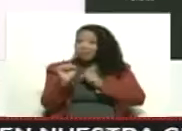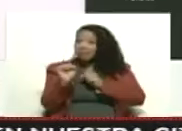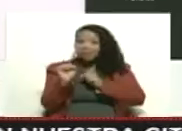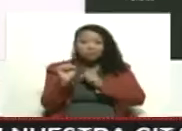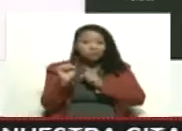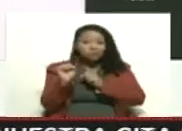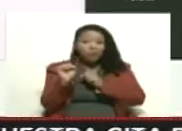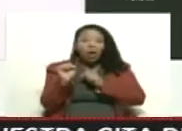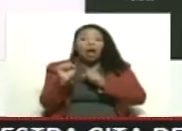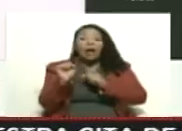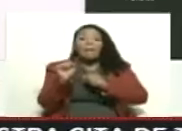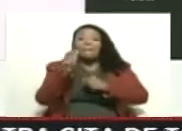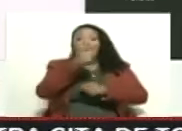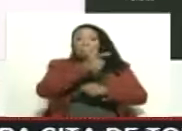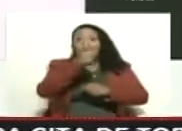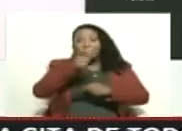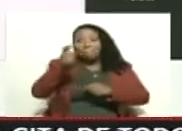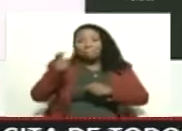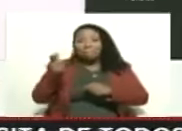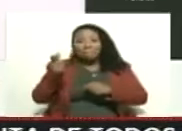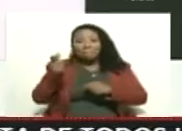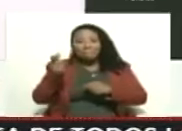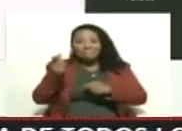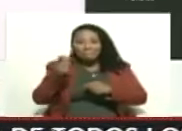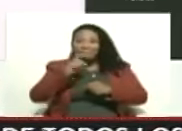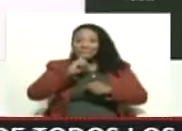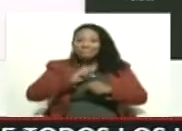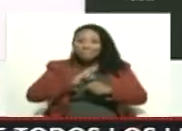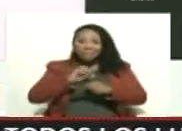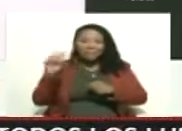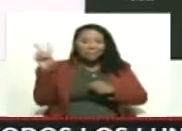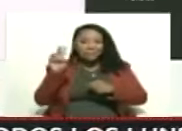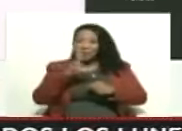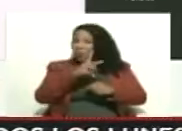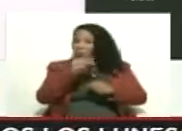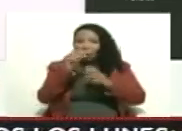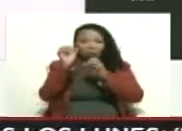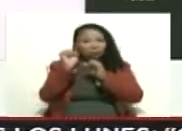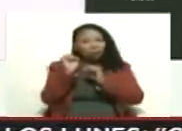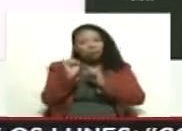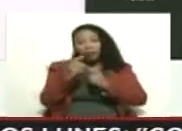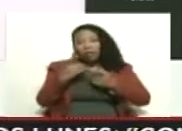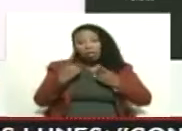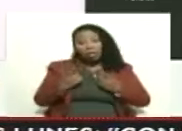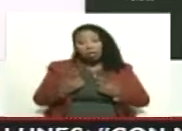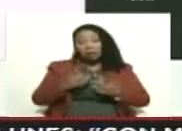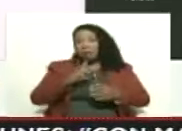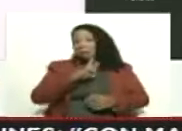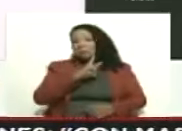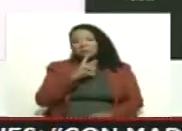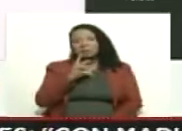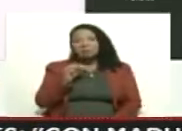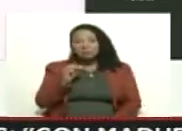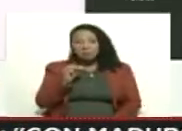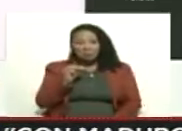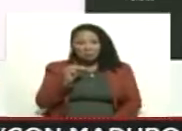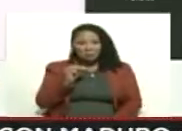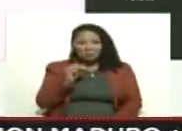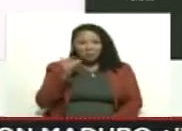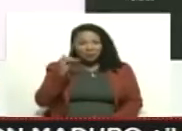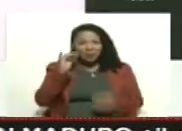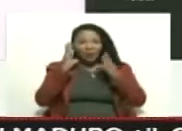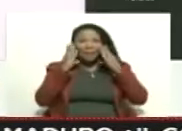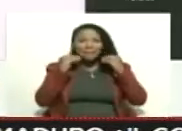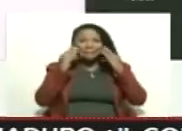no descansa los enemigos de Venezuela no descansan los enemigos de Venezuela son expertos